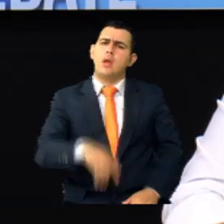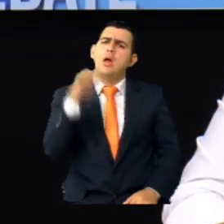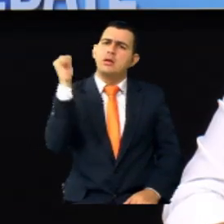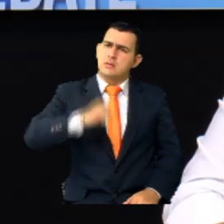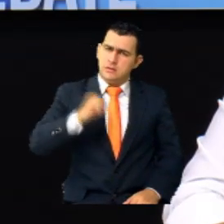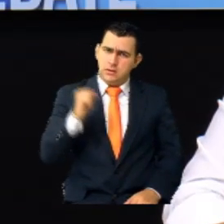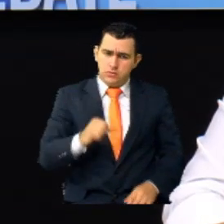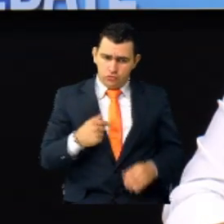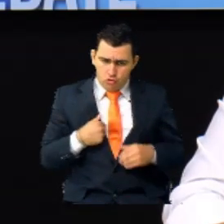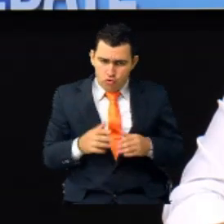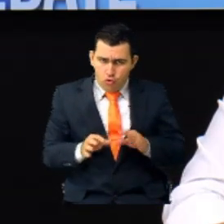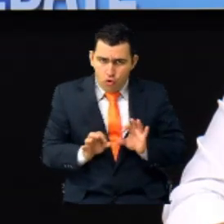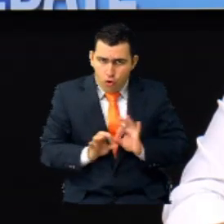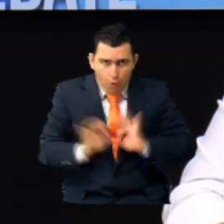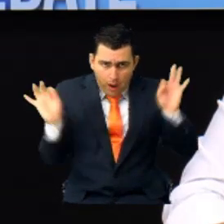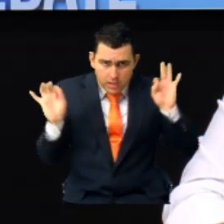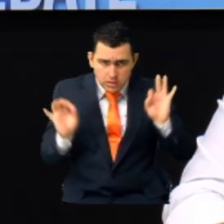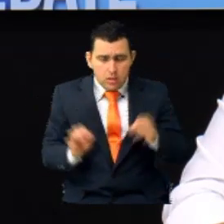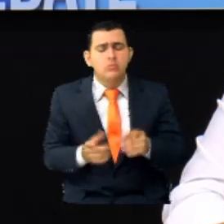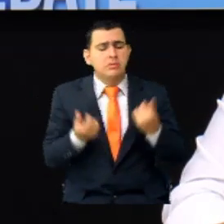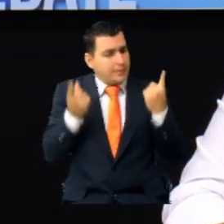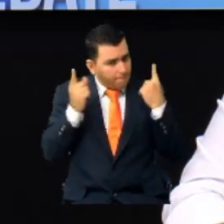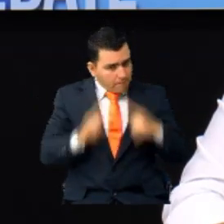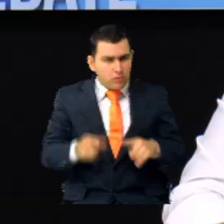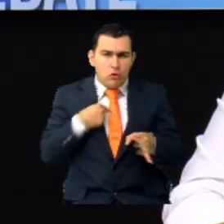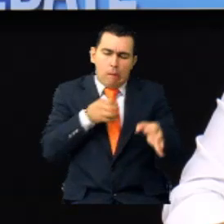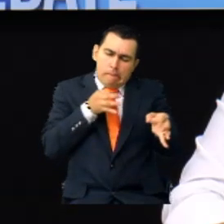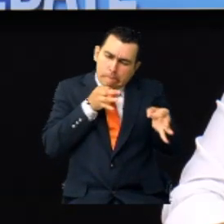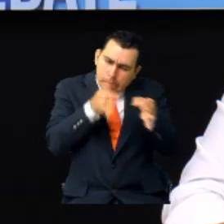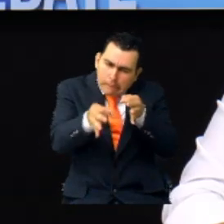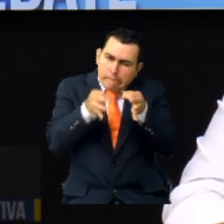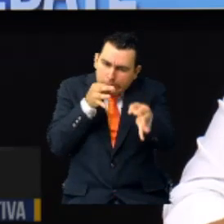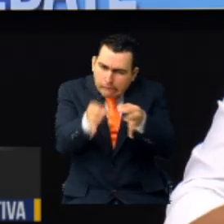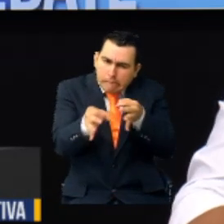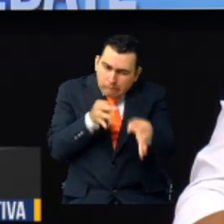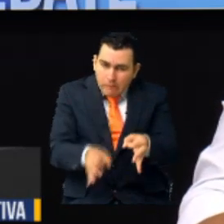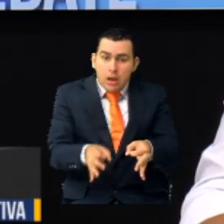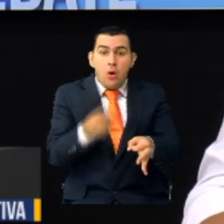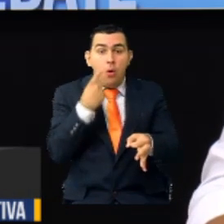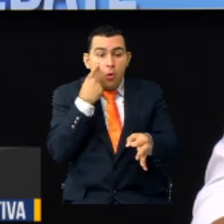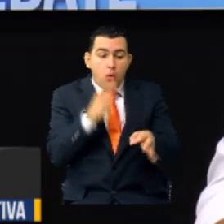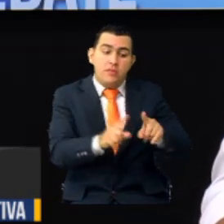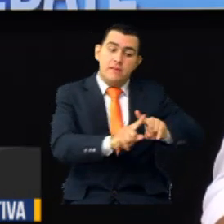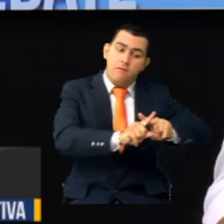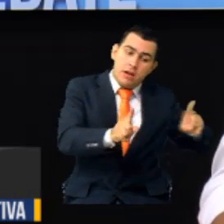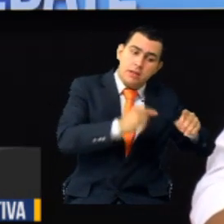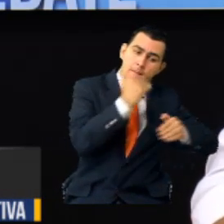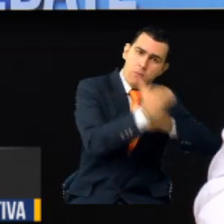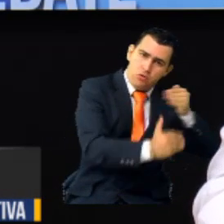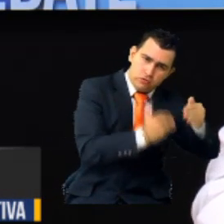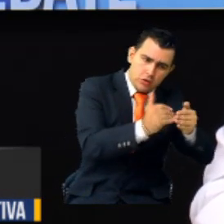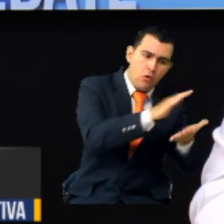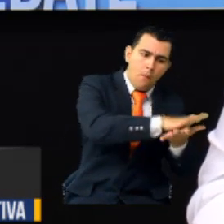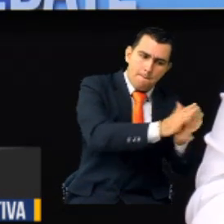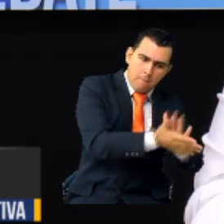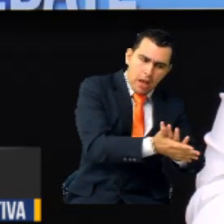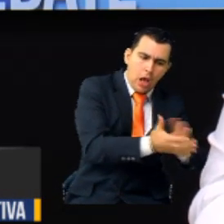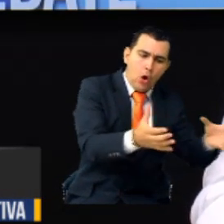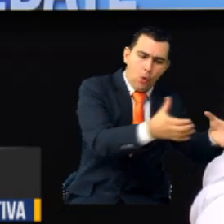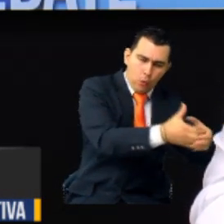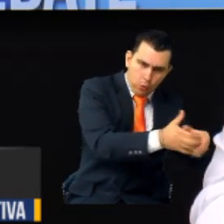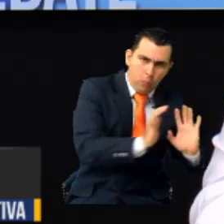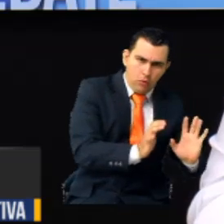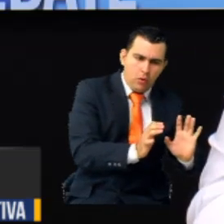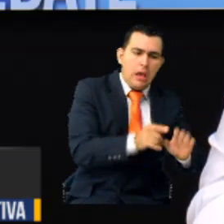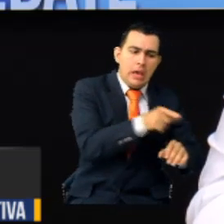sino también explicarle a la ciudadanía de Barranca Bermeja la diferencia de unos procesos cuando se hace un proceso de paz con unas bandas criminales que han